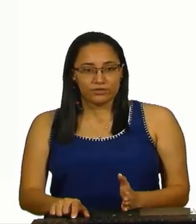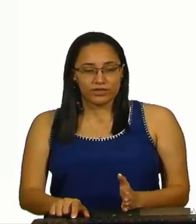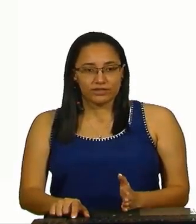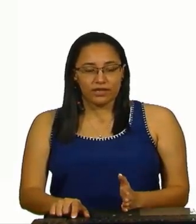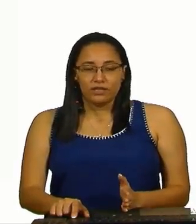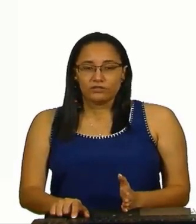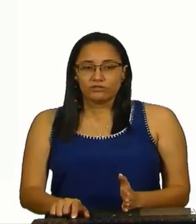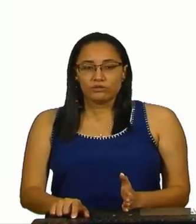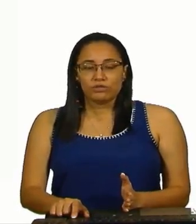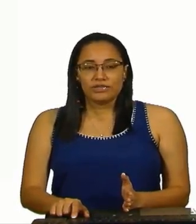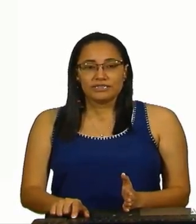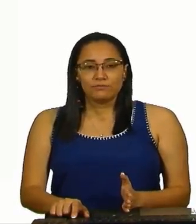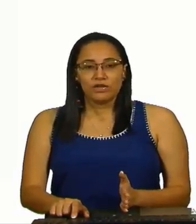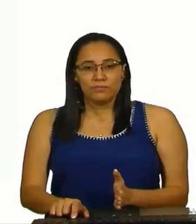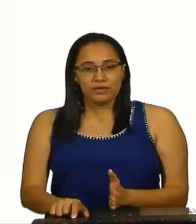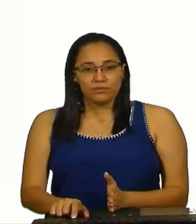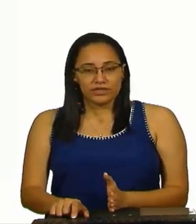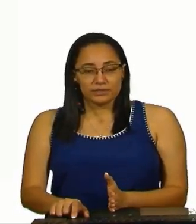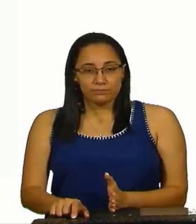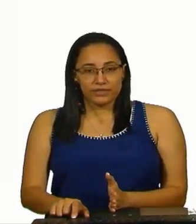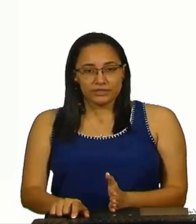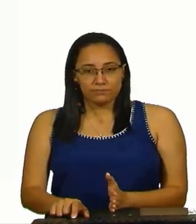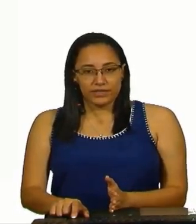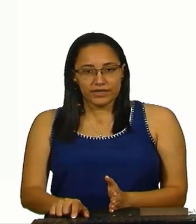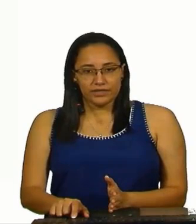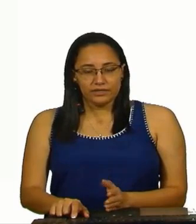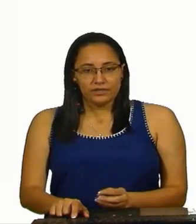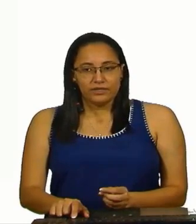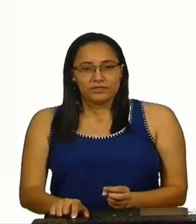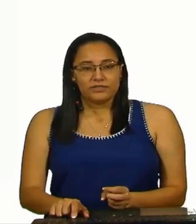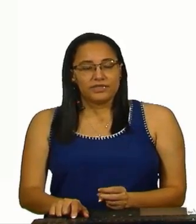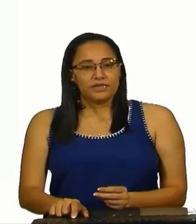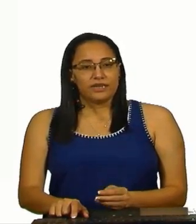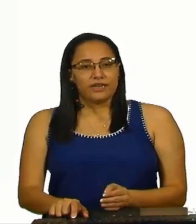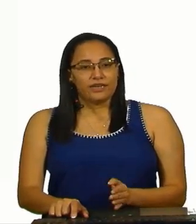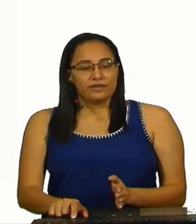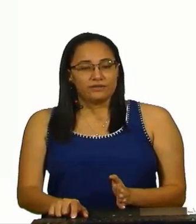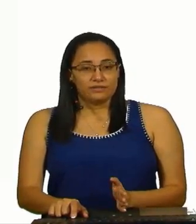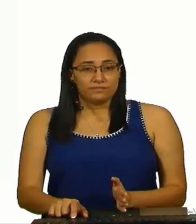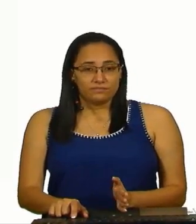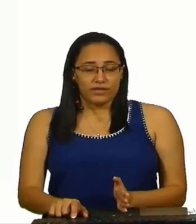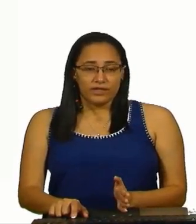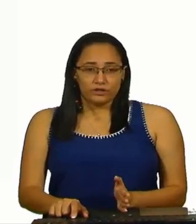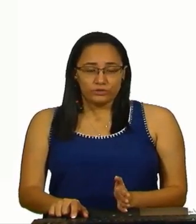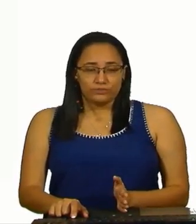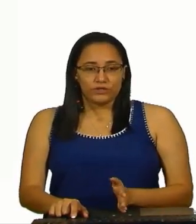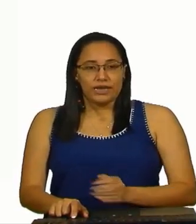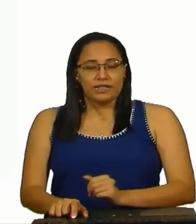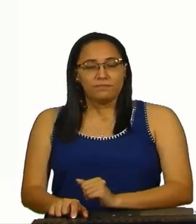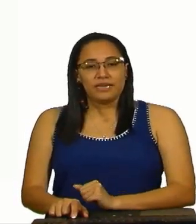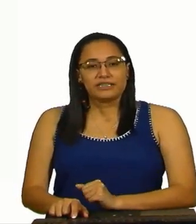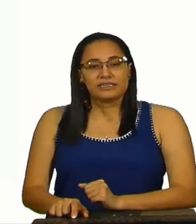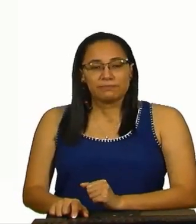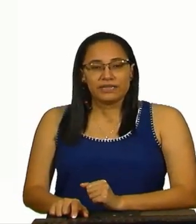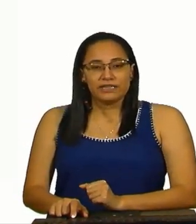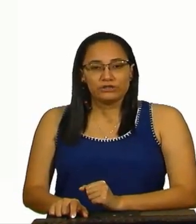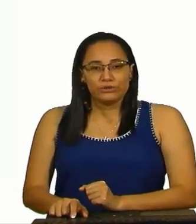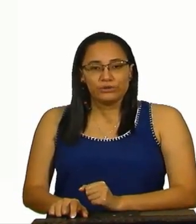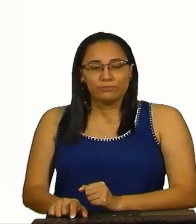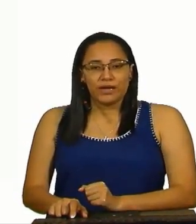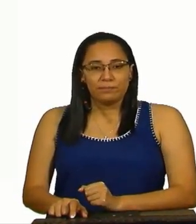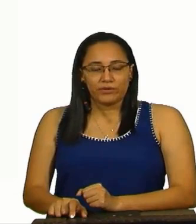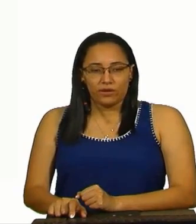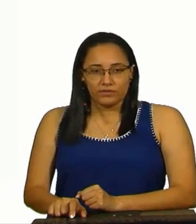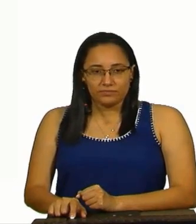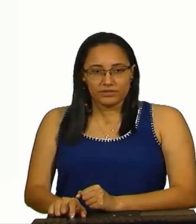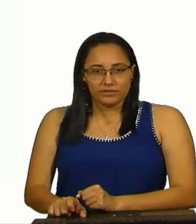forma incorrecta. Entonces utilizamos el verbo que es explain sin el to. Entonces, let me explain to